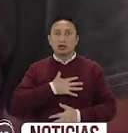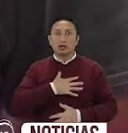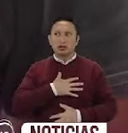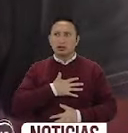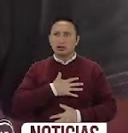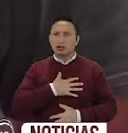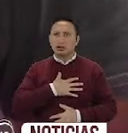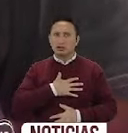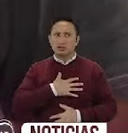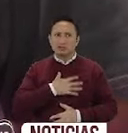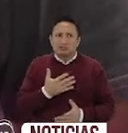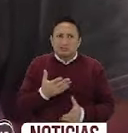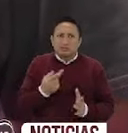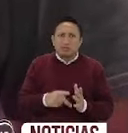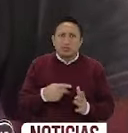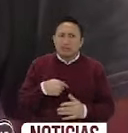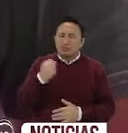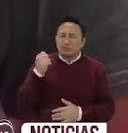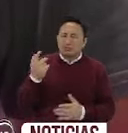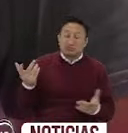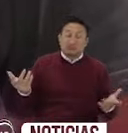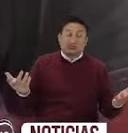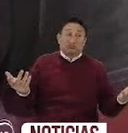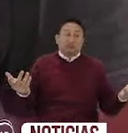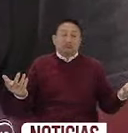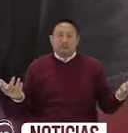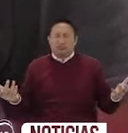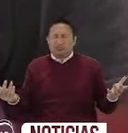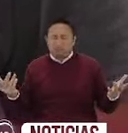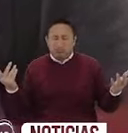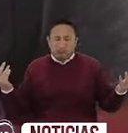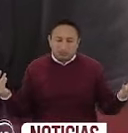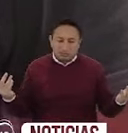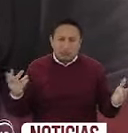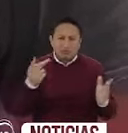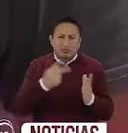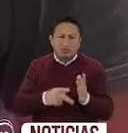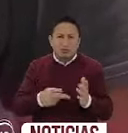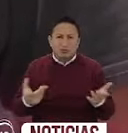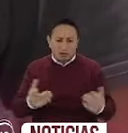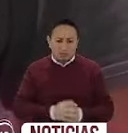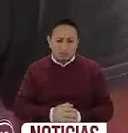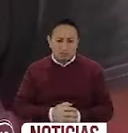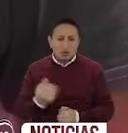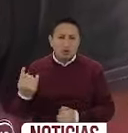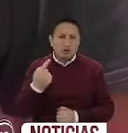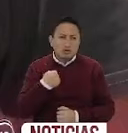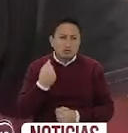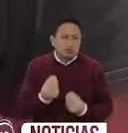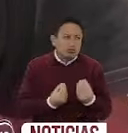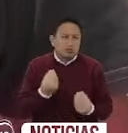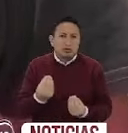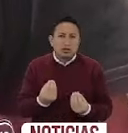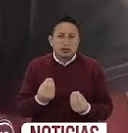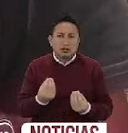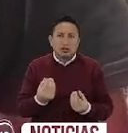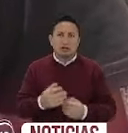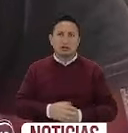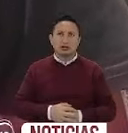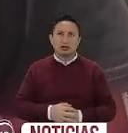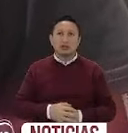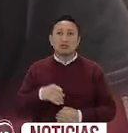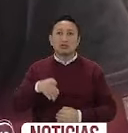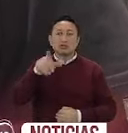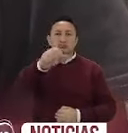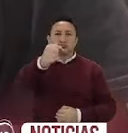estaba pasando, no entendíamos bien la situación y lo que estaba pasando, no entendíamos el contexto, y la única reacción que tuvimos fue abrir